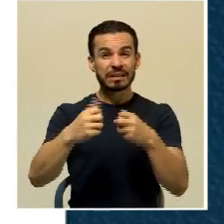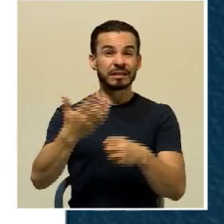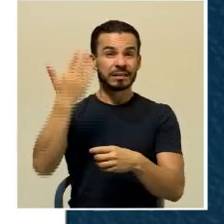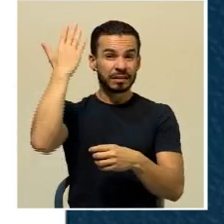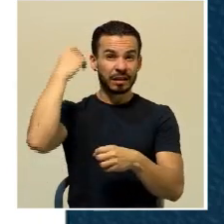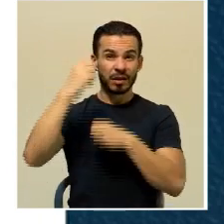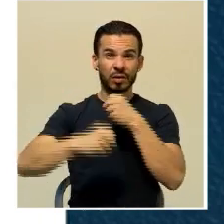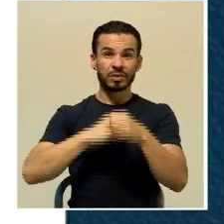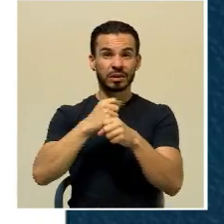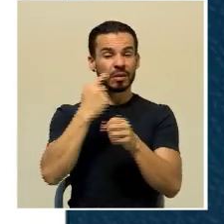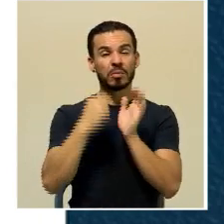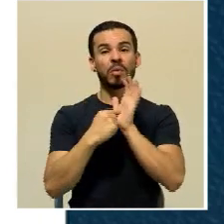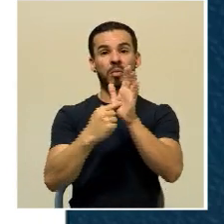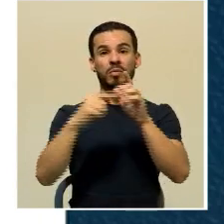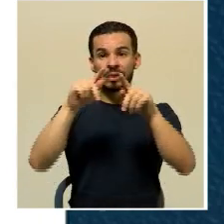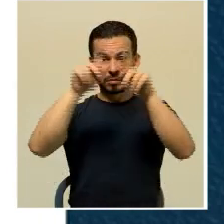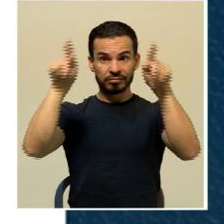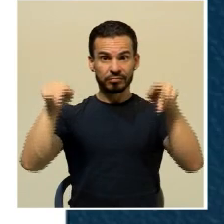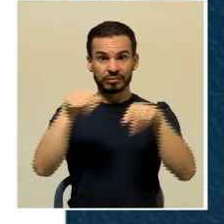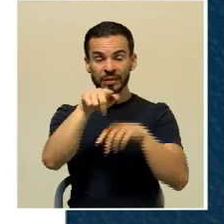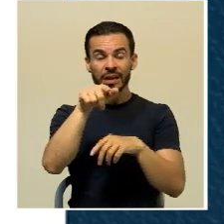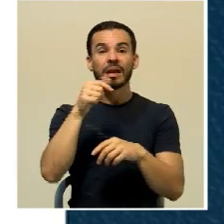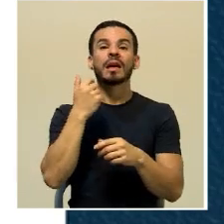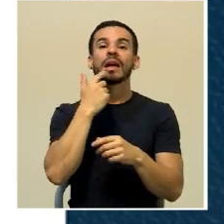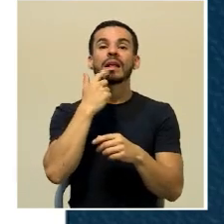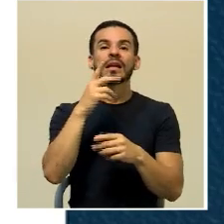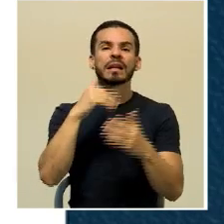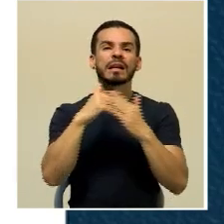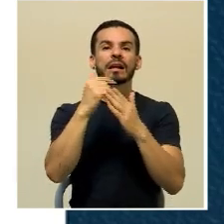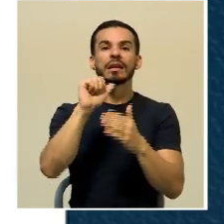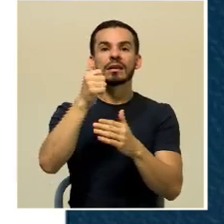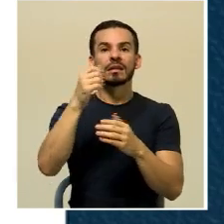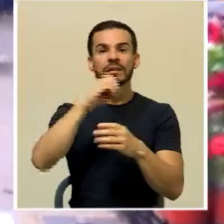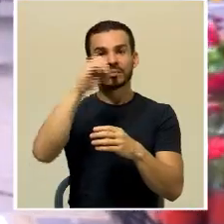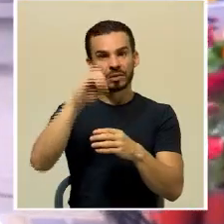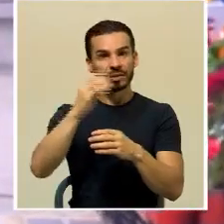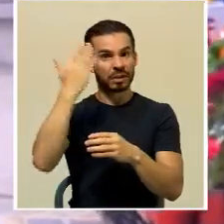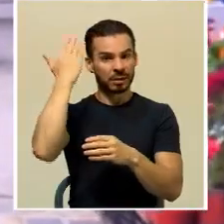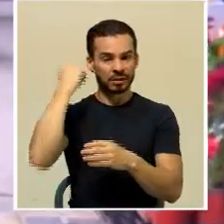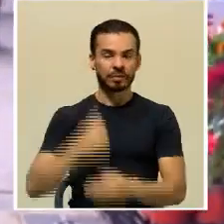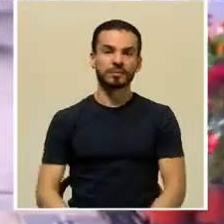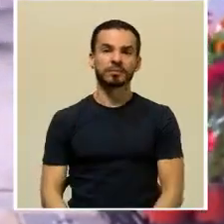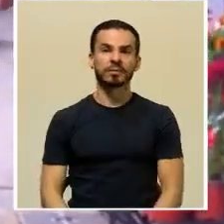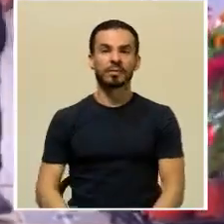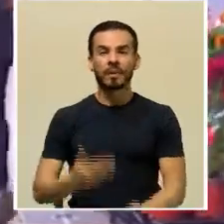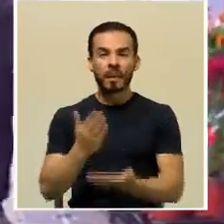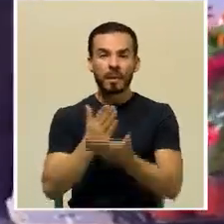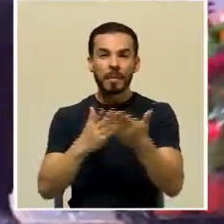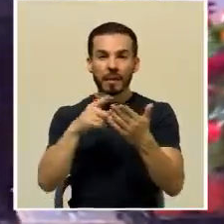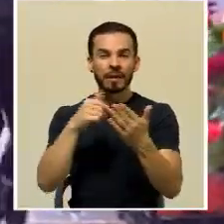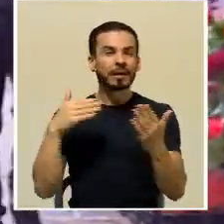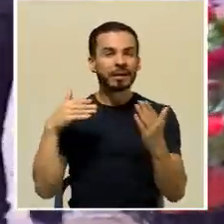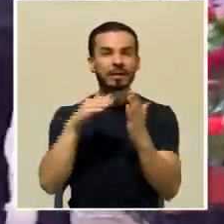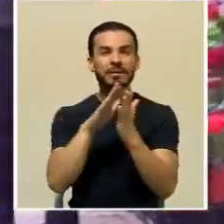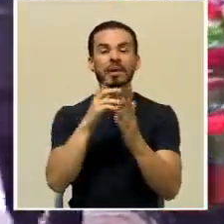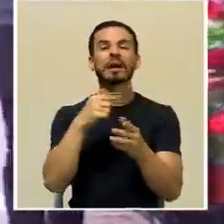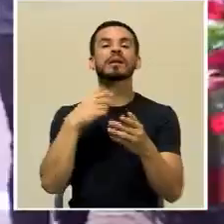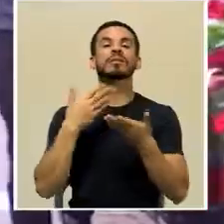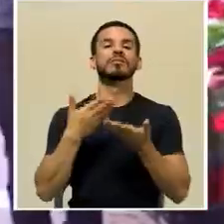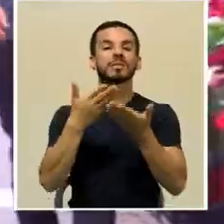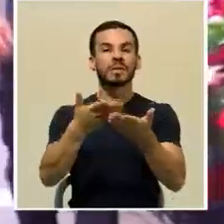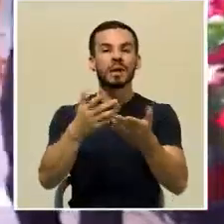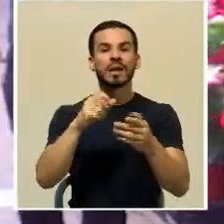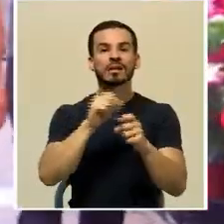se muestra en el gráfico, llegando en ese entonces a un 10%. Parte de este impacto se le atribuye a la situación